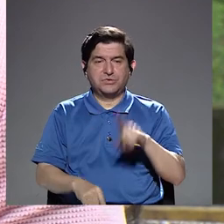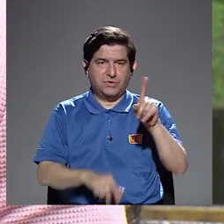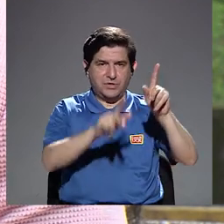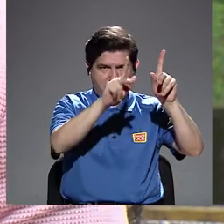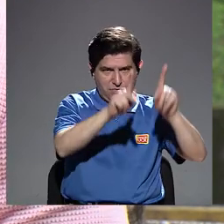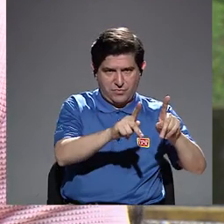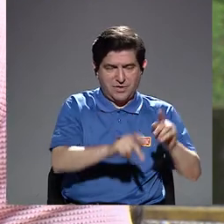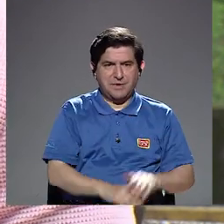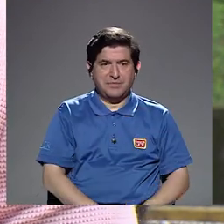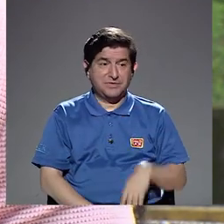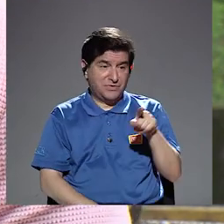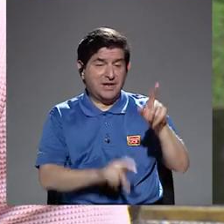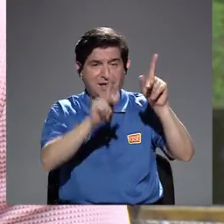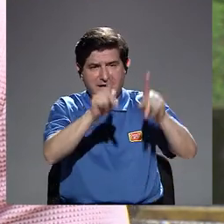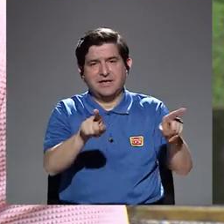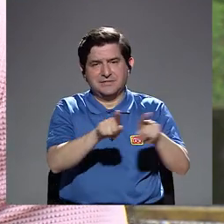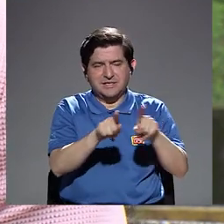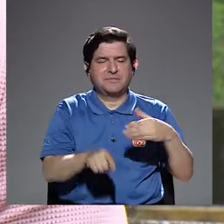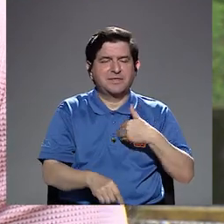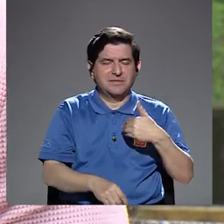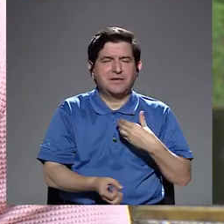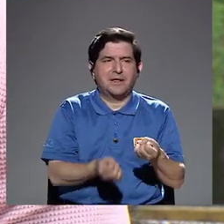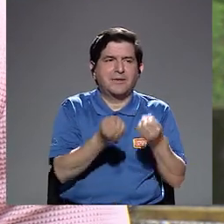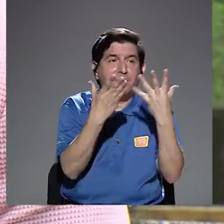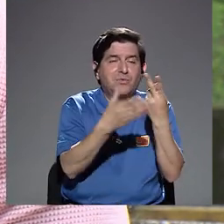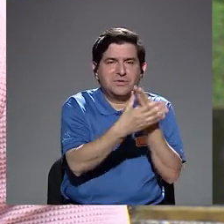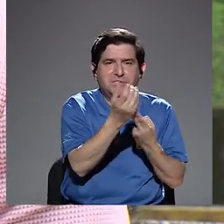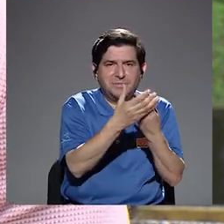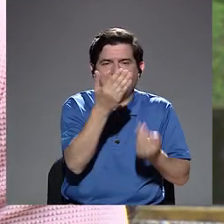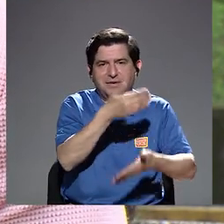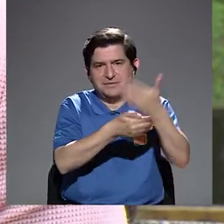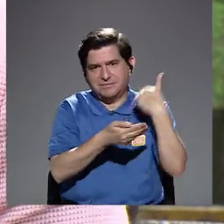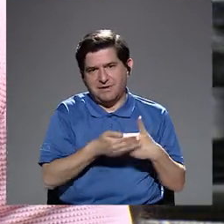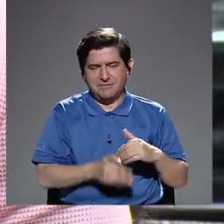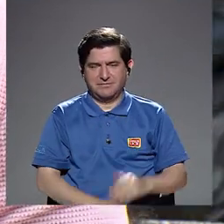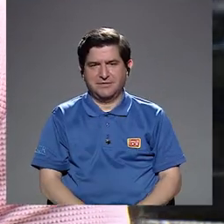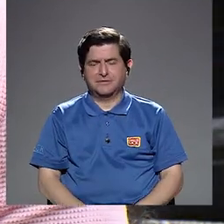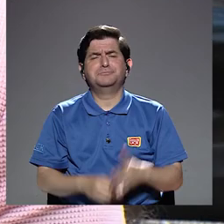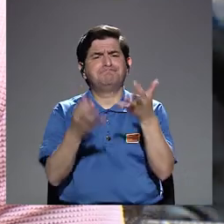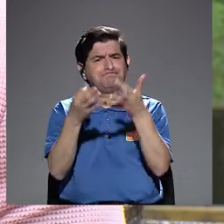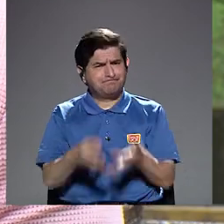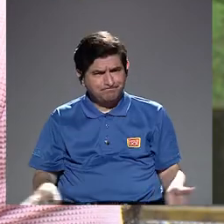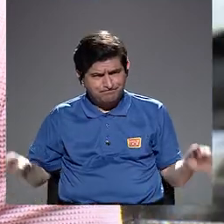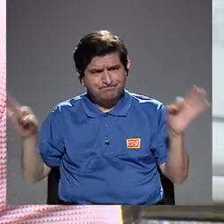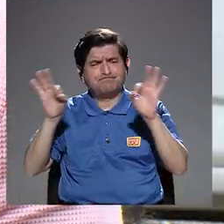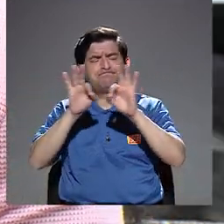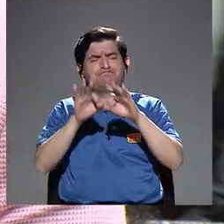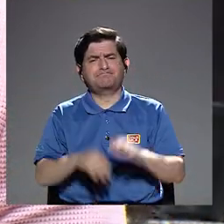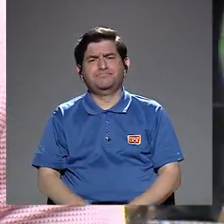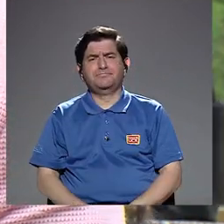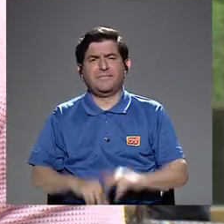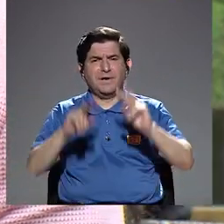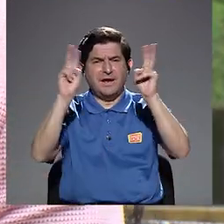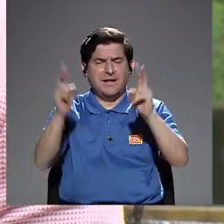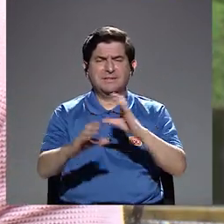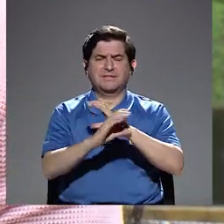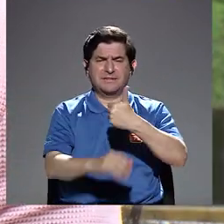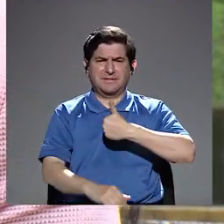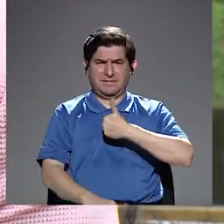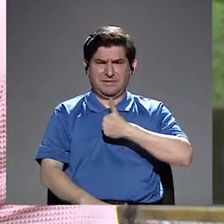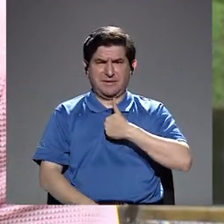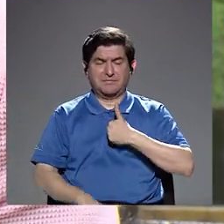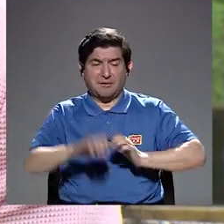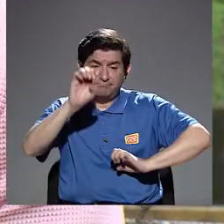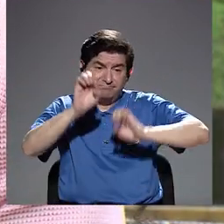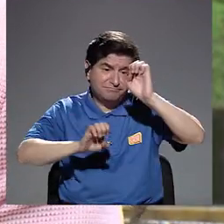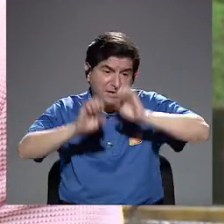una persona que esa persona también ha tenido múltiples parejas sexuales. Entonces sí es muy importante, dentro de este tema de autocuidado, pues